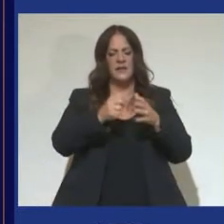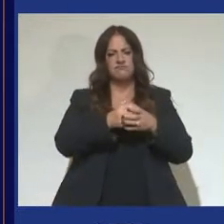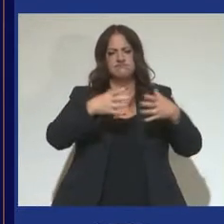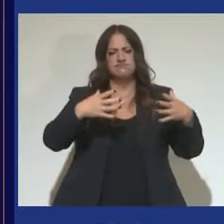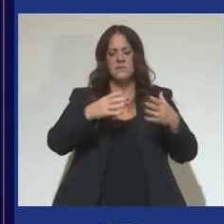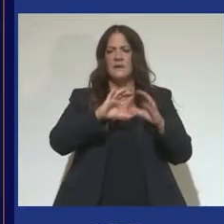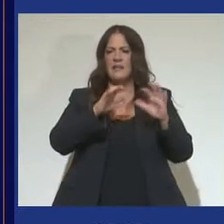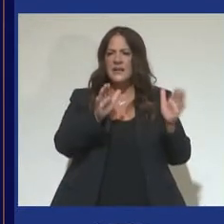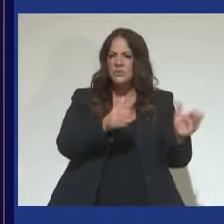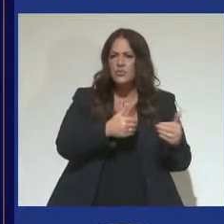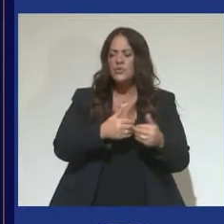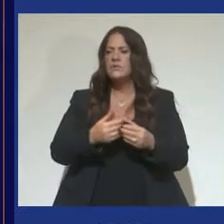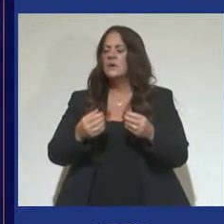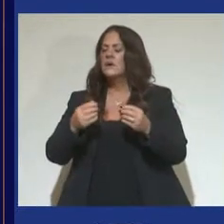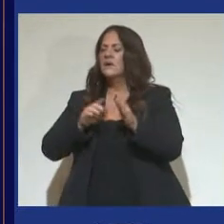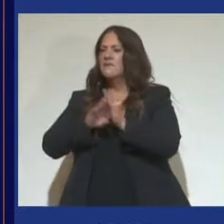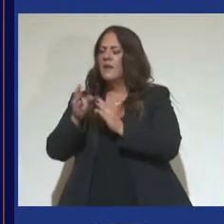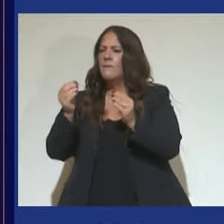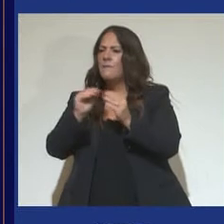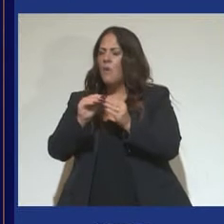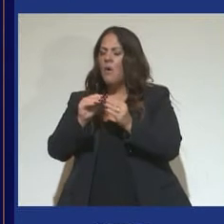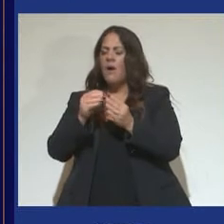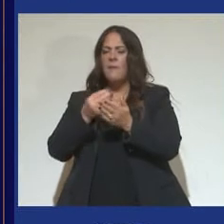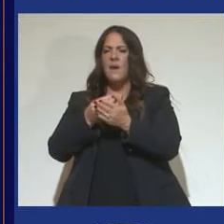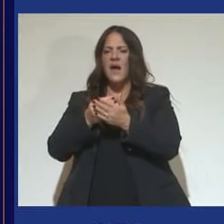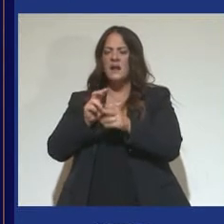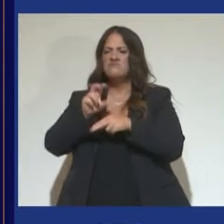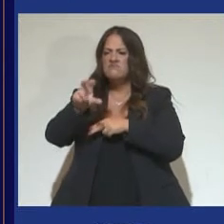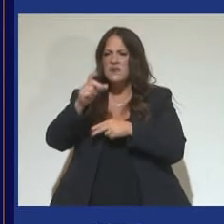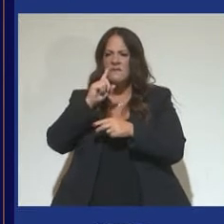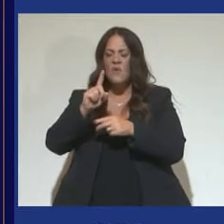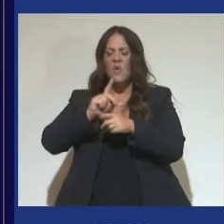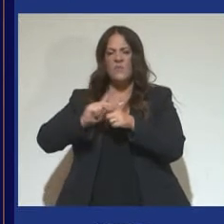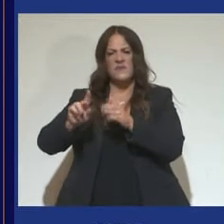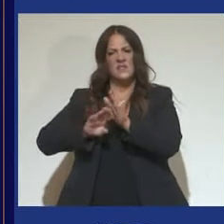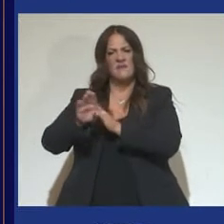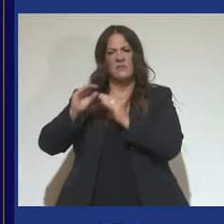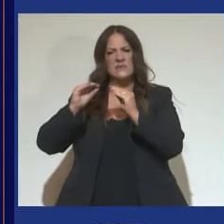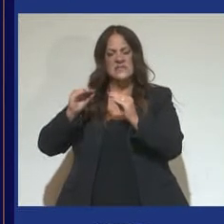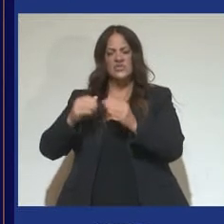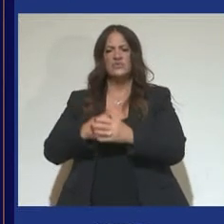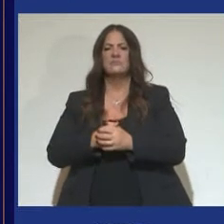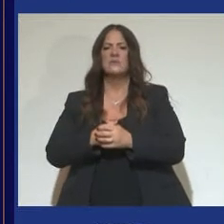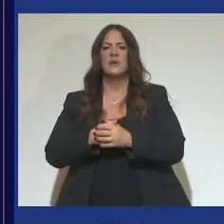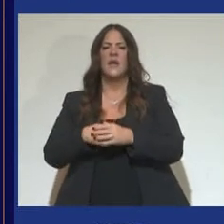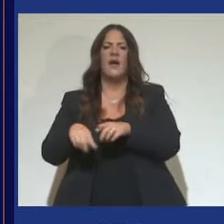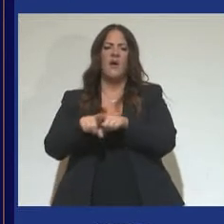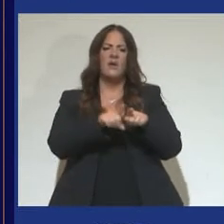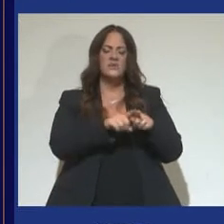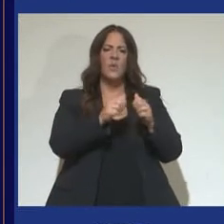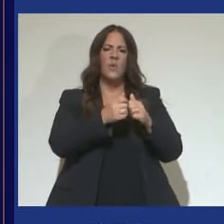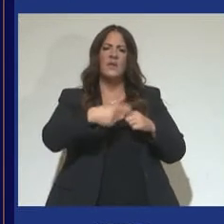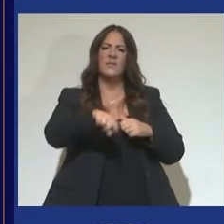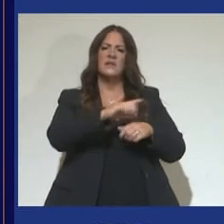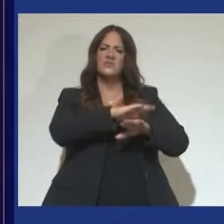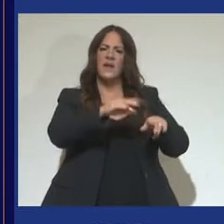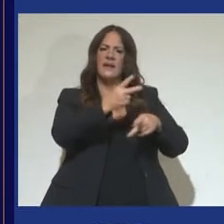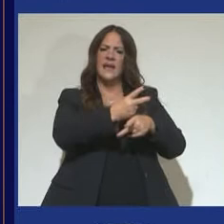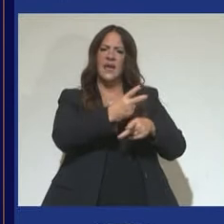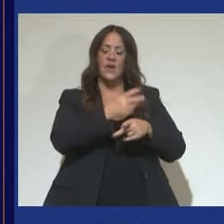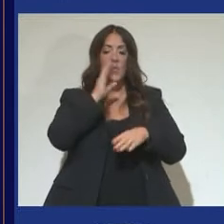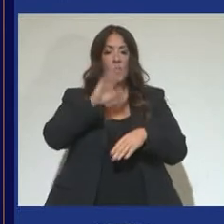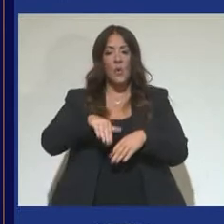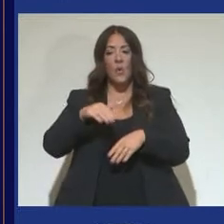y rehabilitar las aulas de clase desarrollo profesional también y por supuesto cuidado